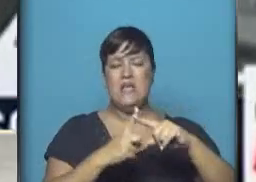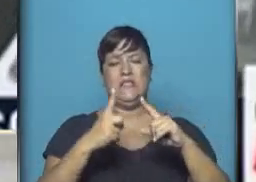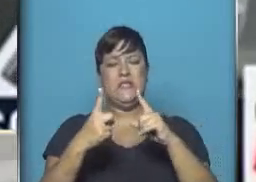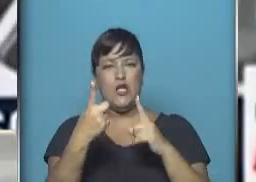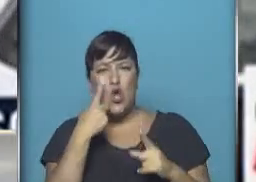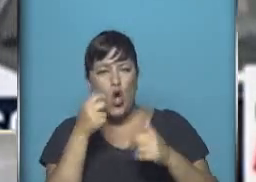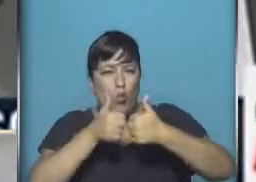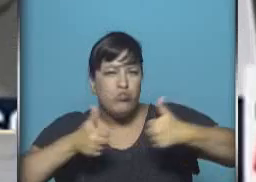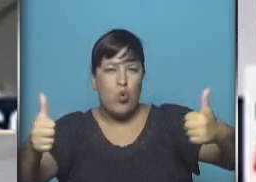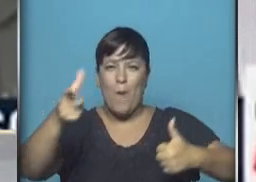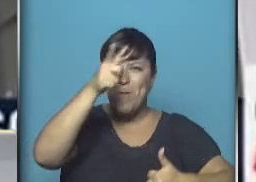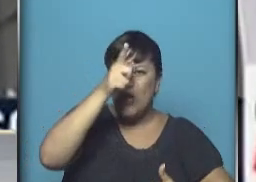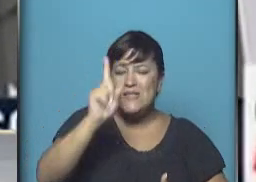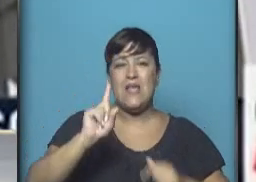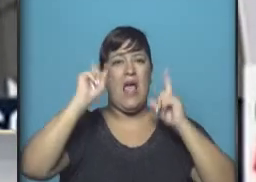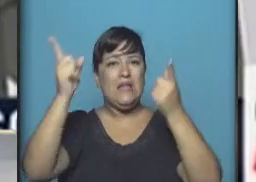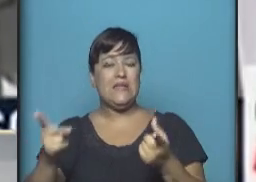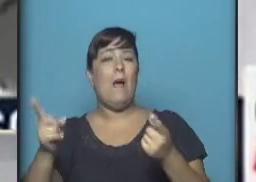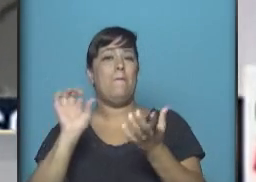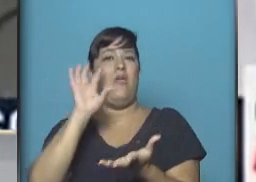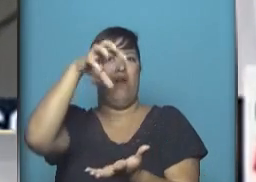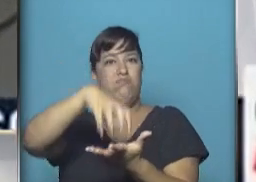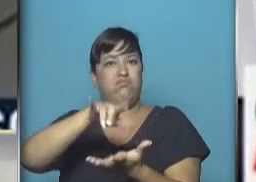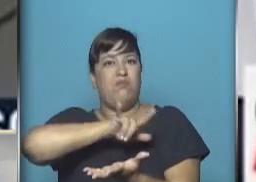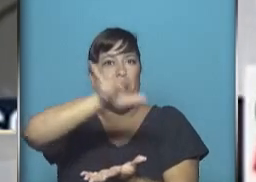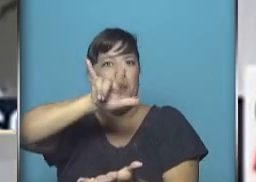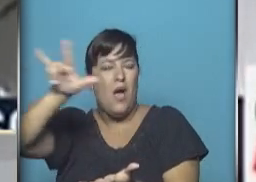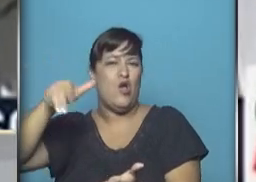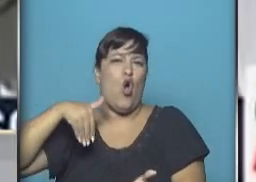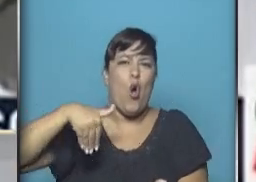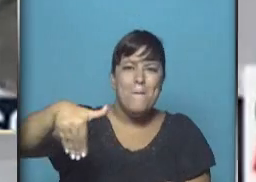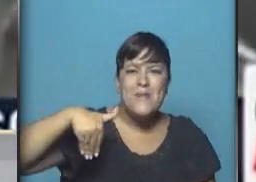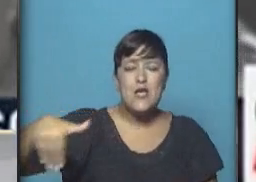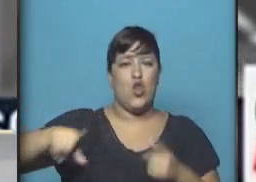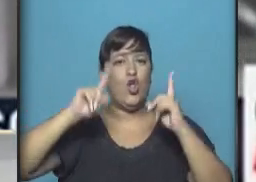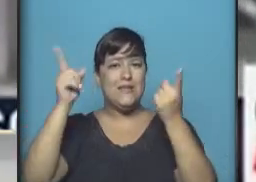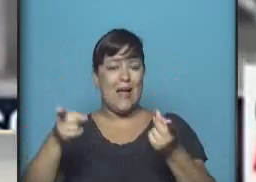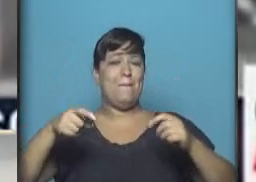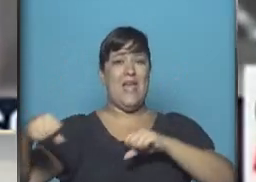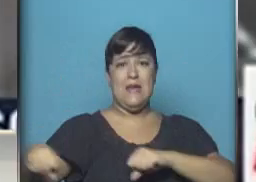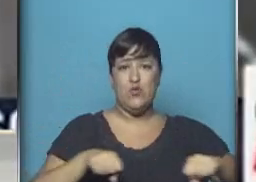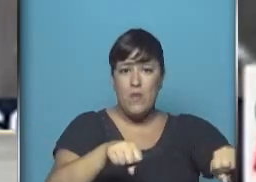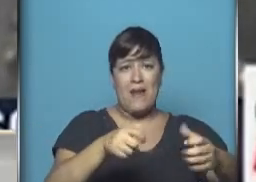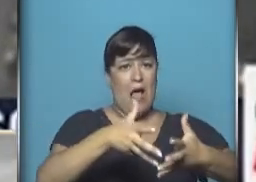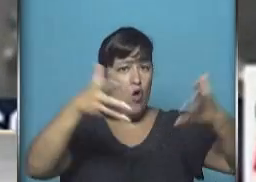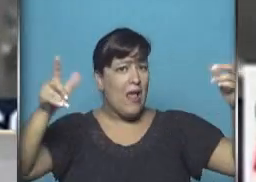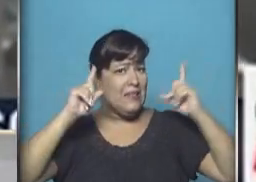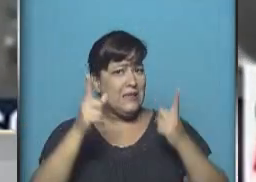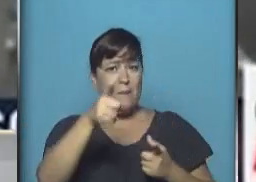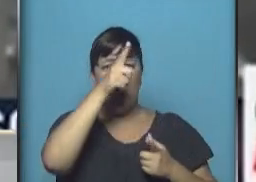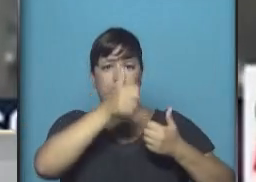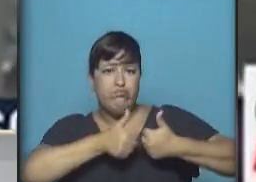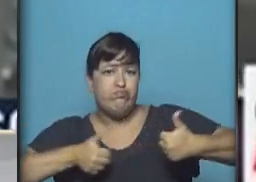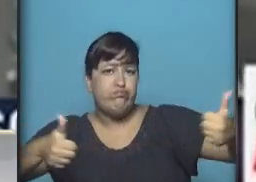centros de viajeros y en grandes almacenes. Hoy aquí